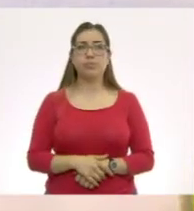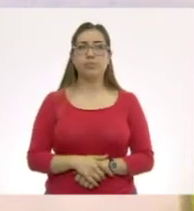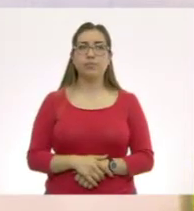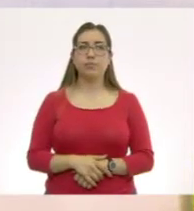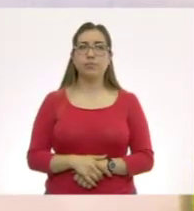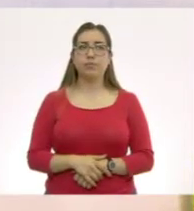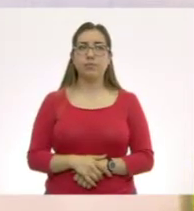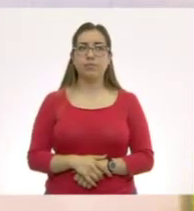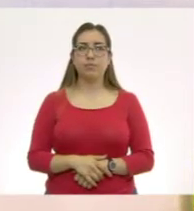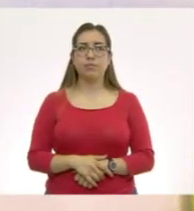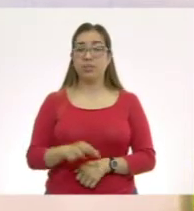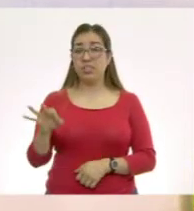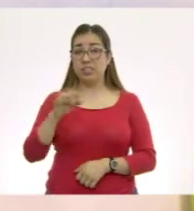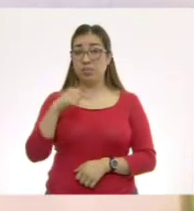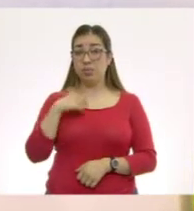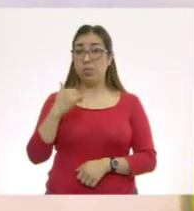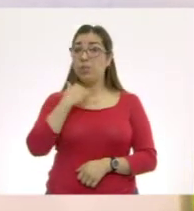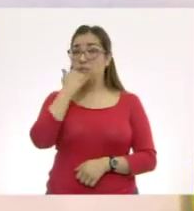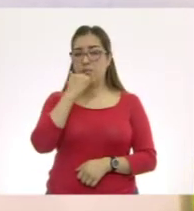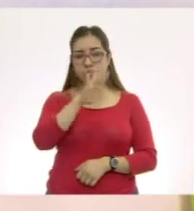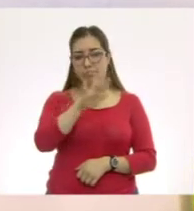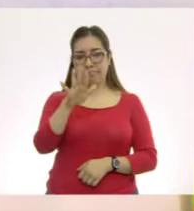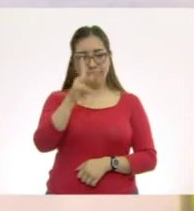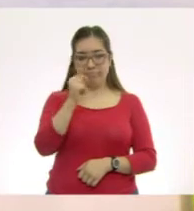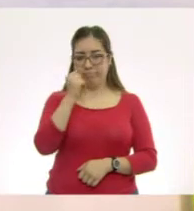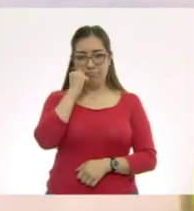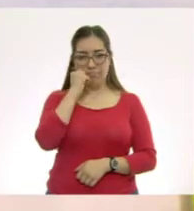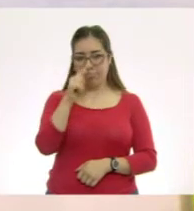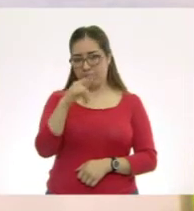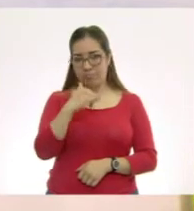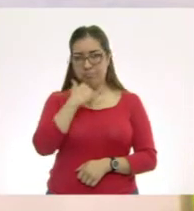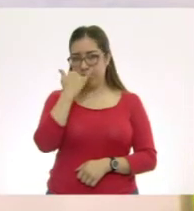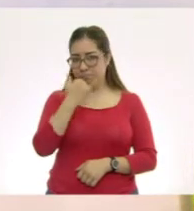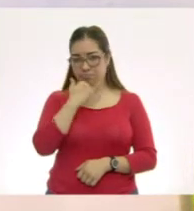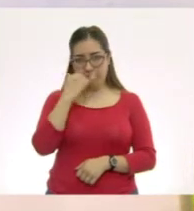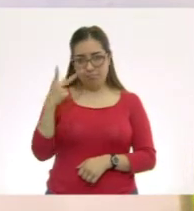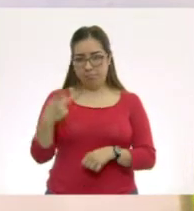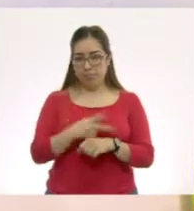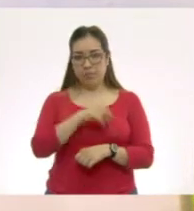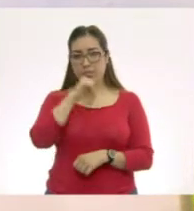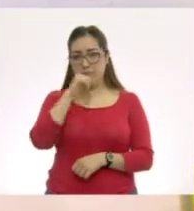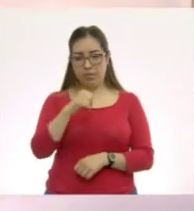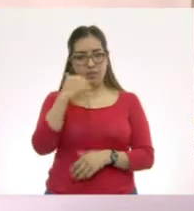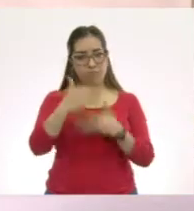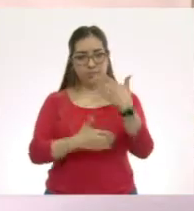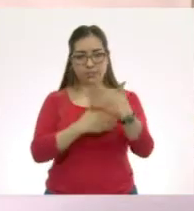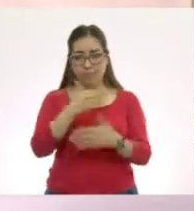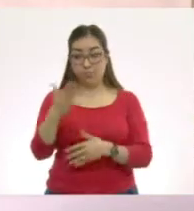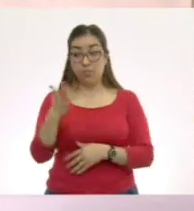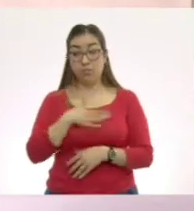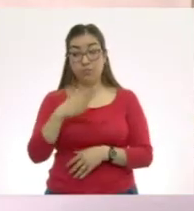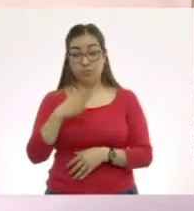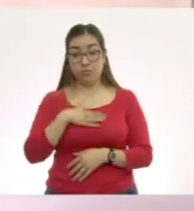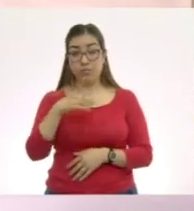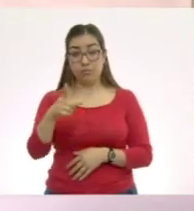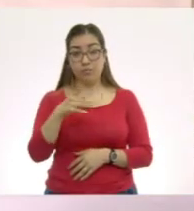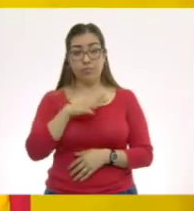equivoco, maestra? No importa. Está bien. Estamos aprendiendo y nos podemos equivocar. No pasa nada. Bueno. Entonces,